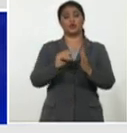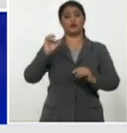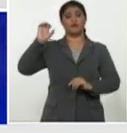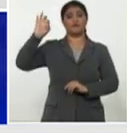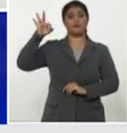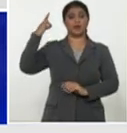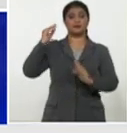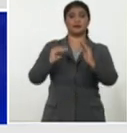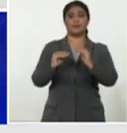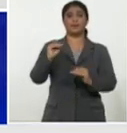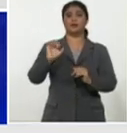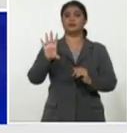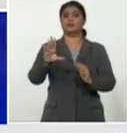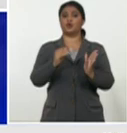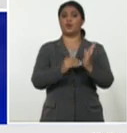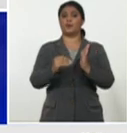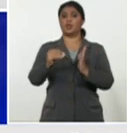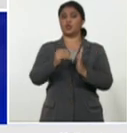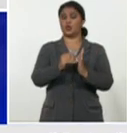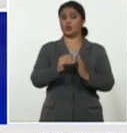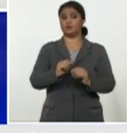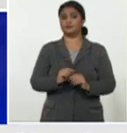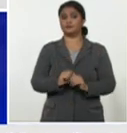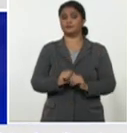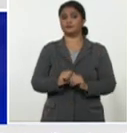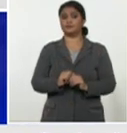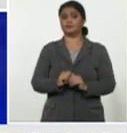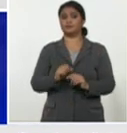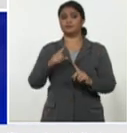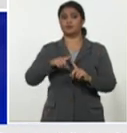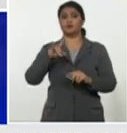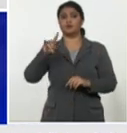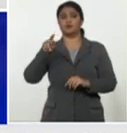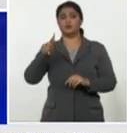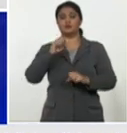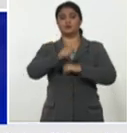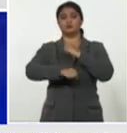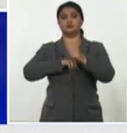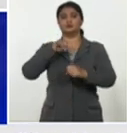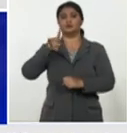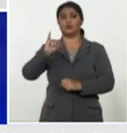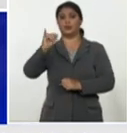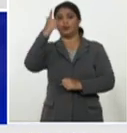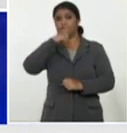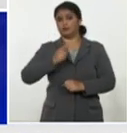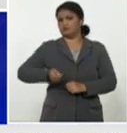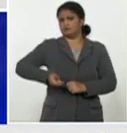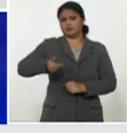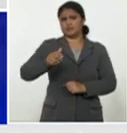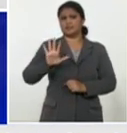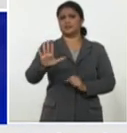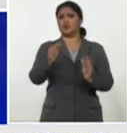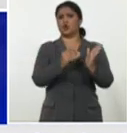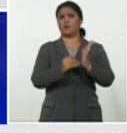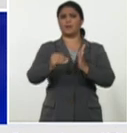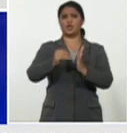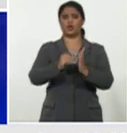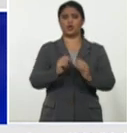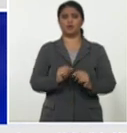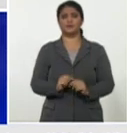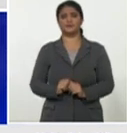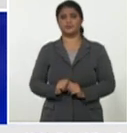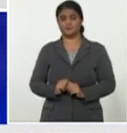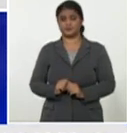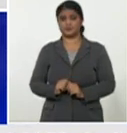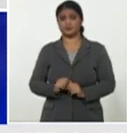5,5 millones y Turquía con prácticamente 5 millones. Y en fallecidos, como ya había dicho, Brasil